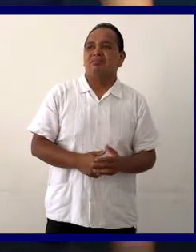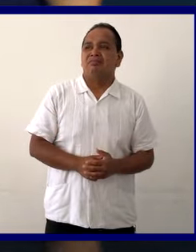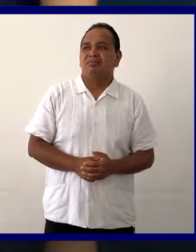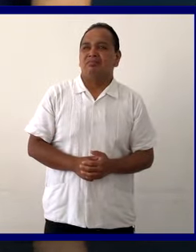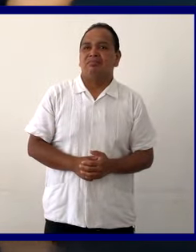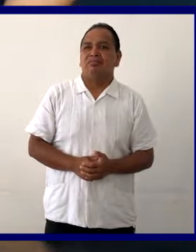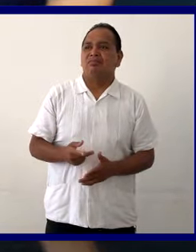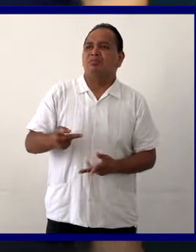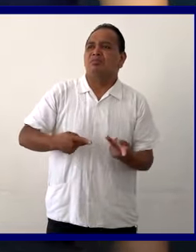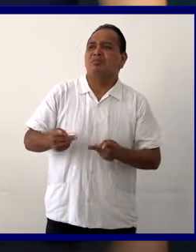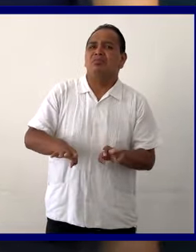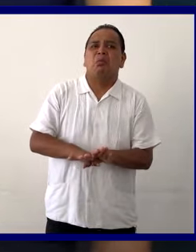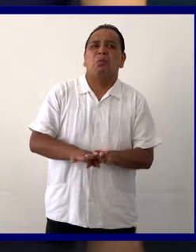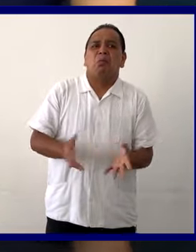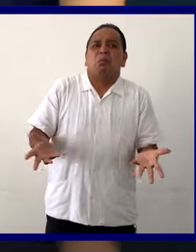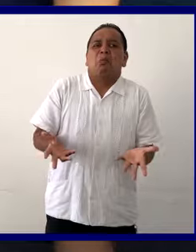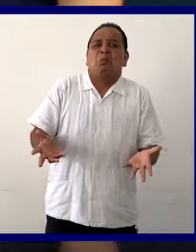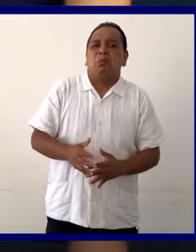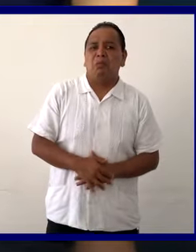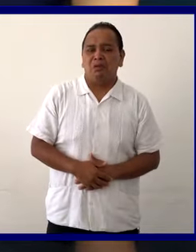¿Cómo la preparaste?